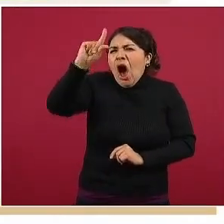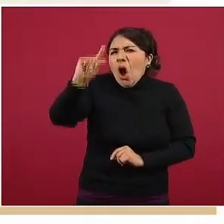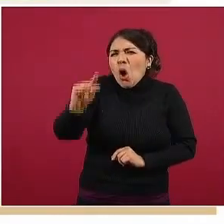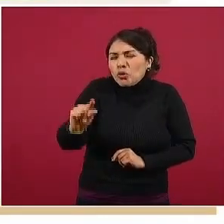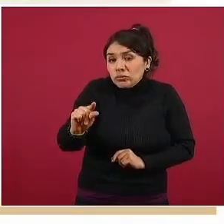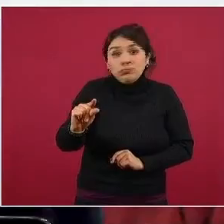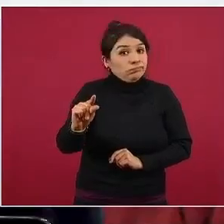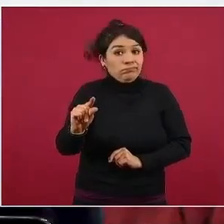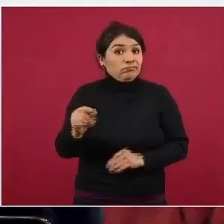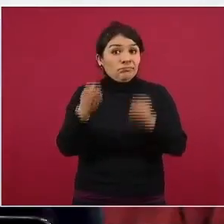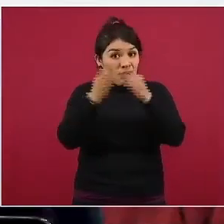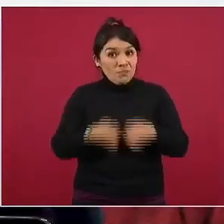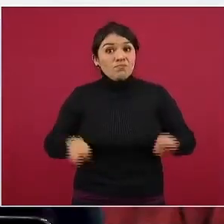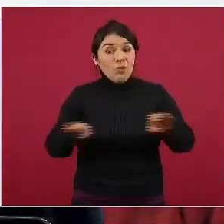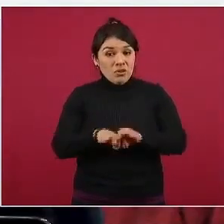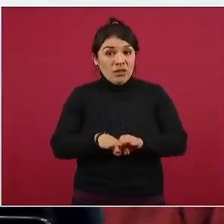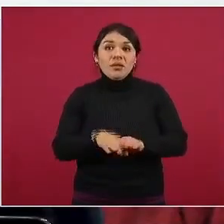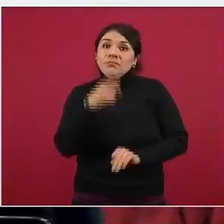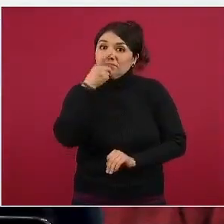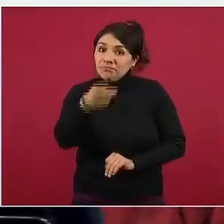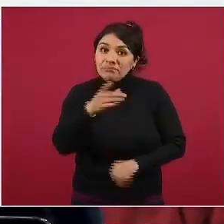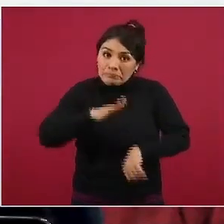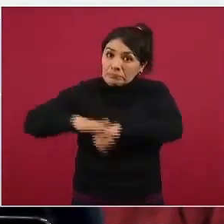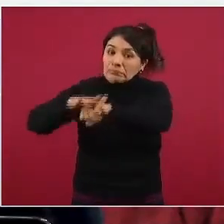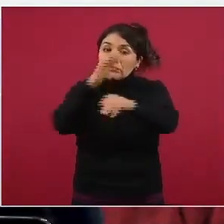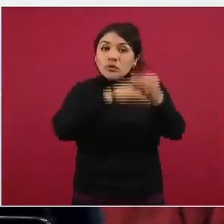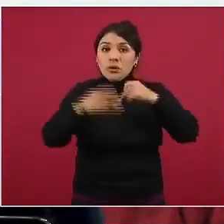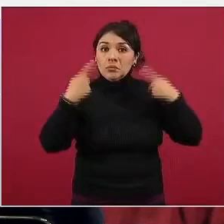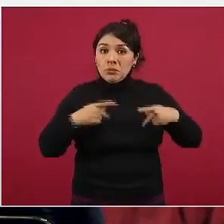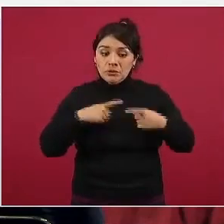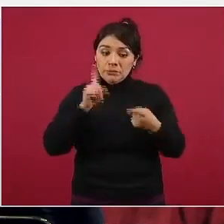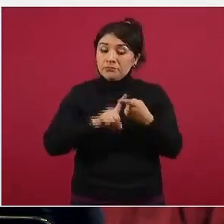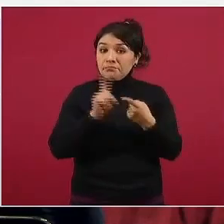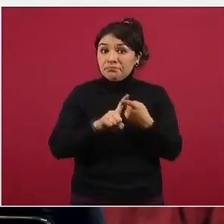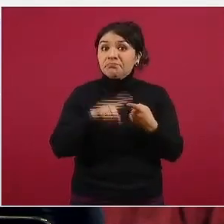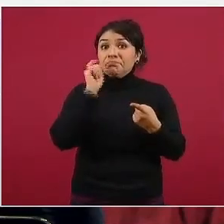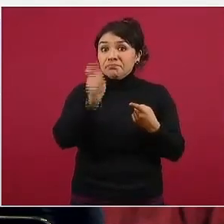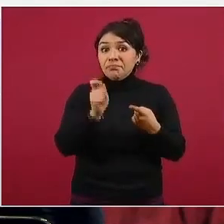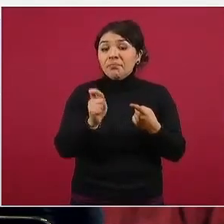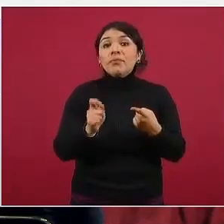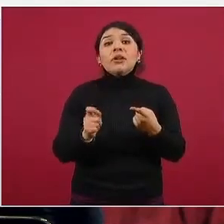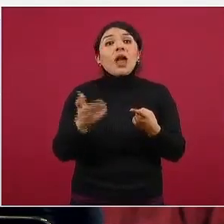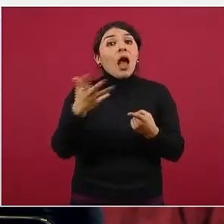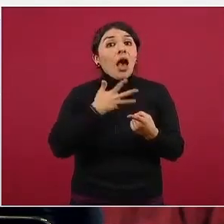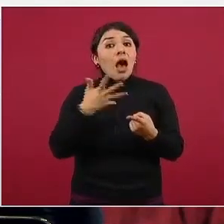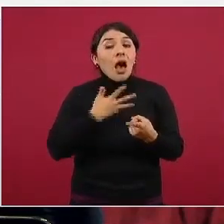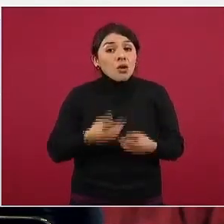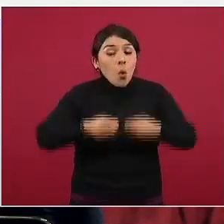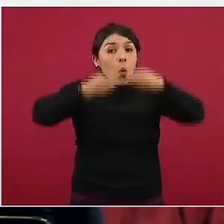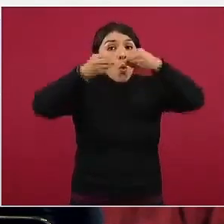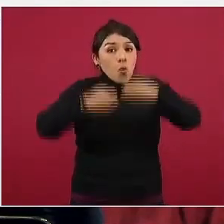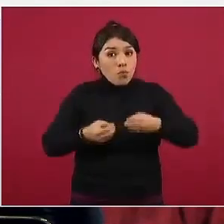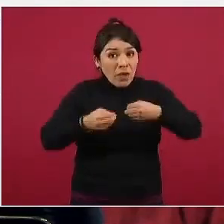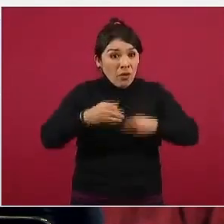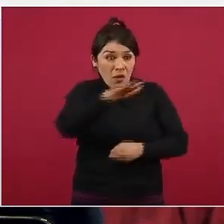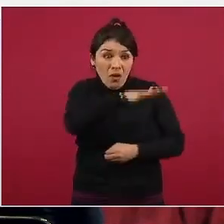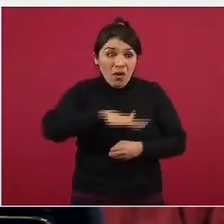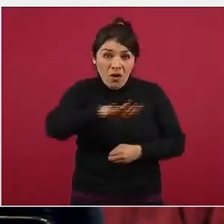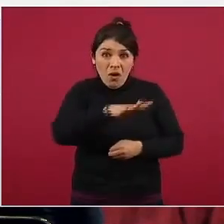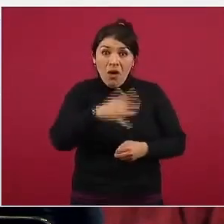es importante también como mensaje hacia la población. Uno, tenemos una ocupación en general o